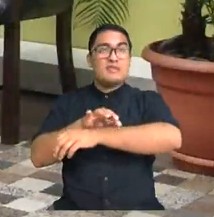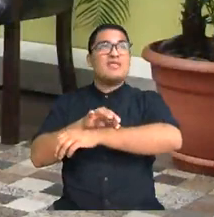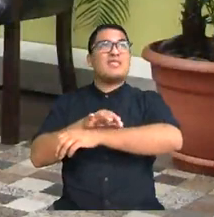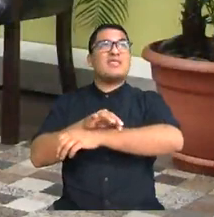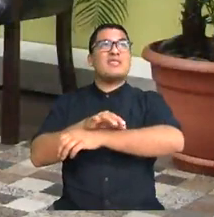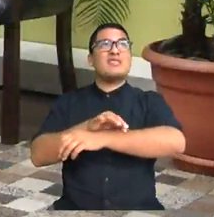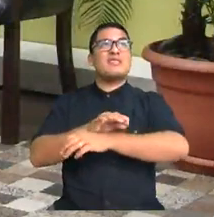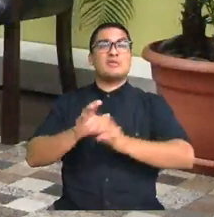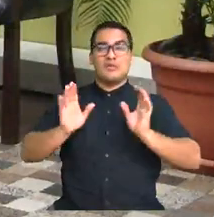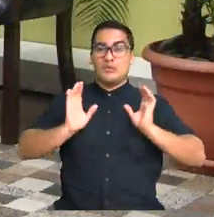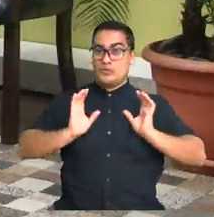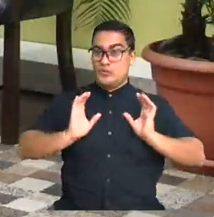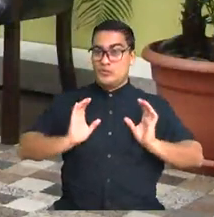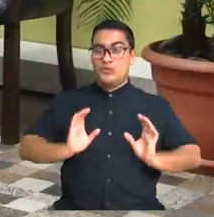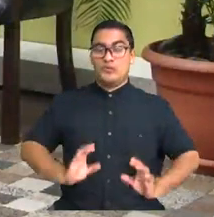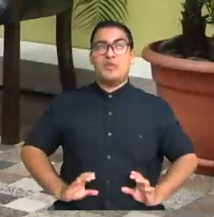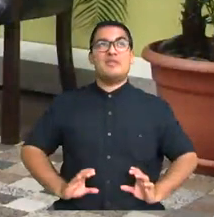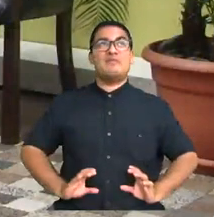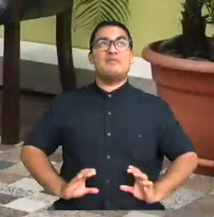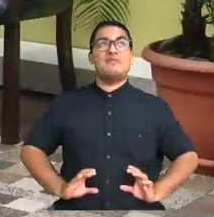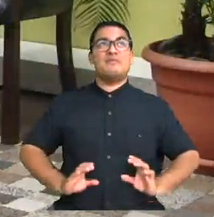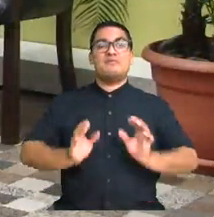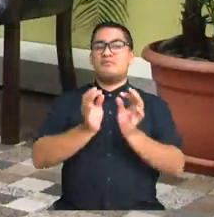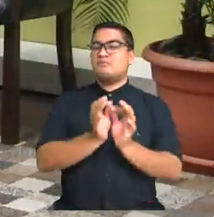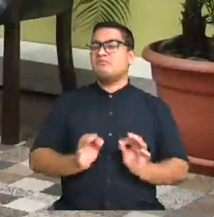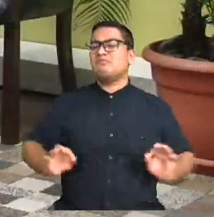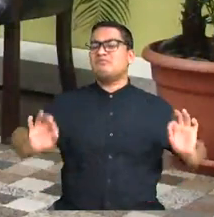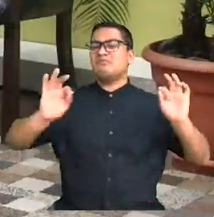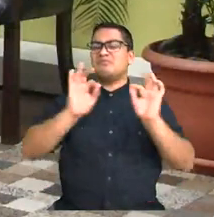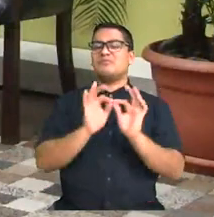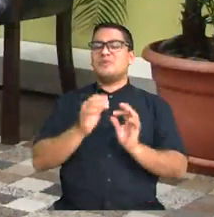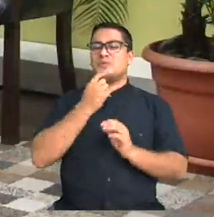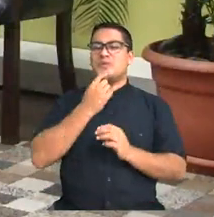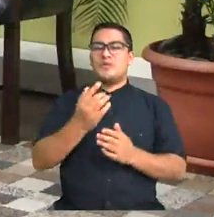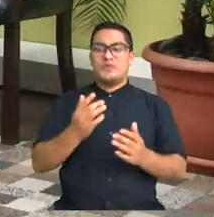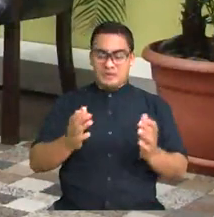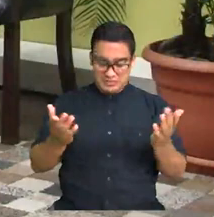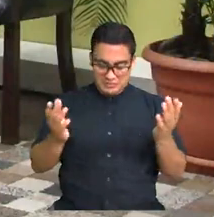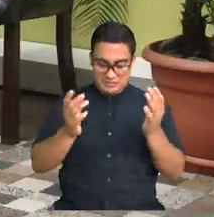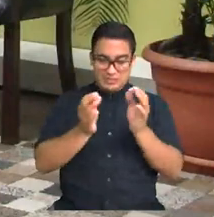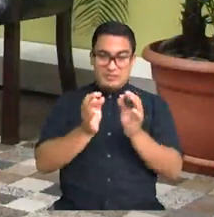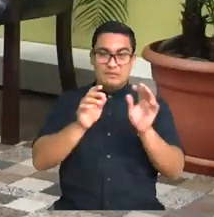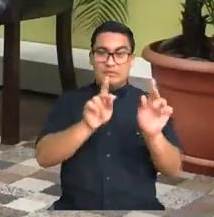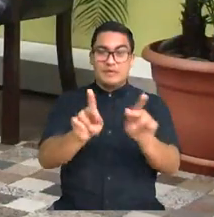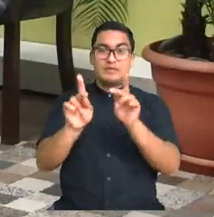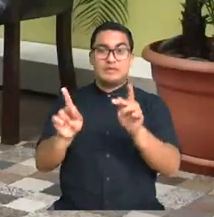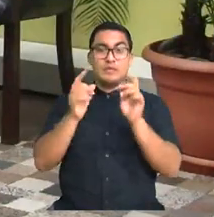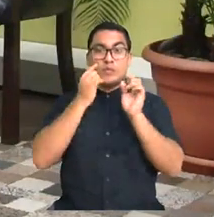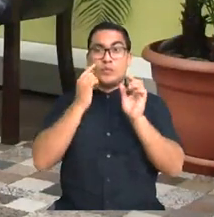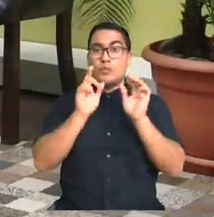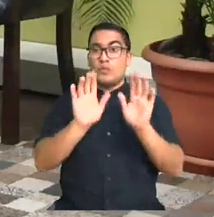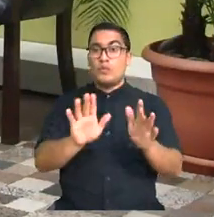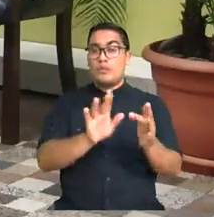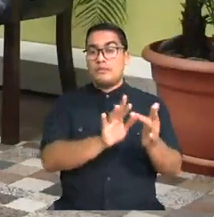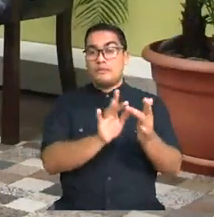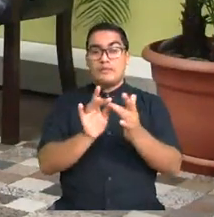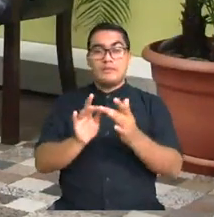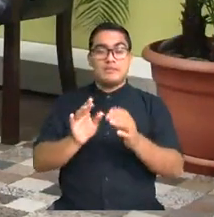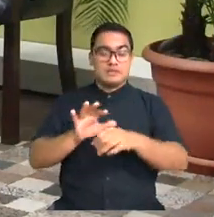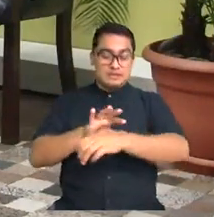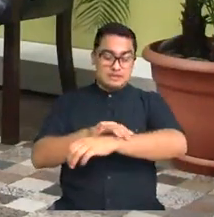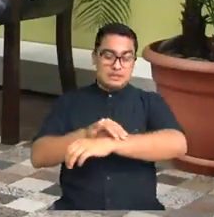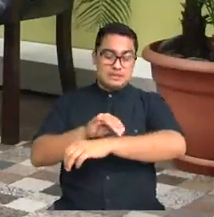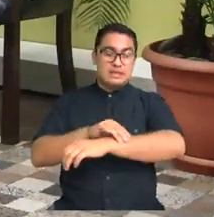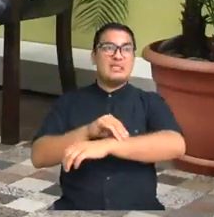cuerpo humano. ¿Por qué es la importancia o qué cuidado debemos de darles nosotros especial a nuestra piel? Recordemos que sí